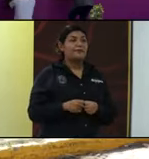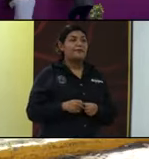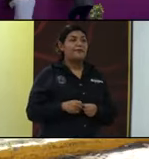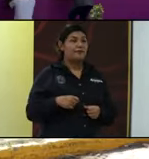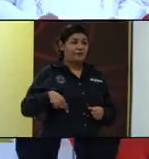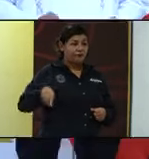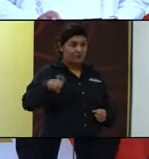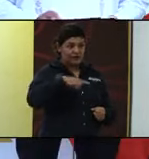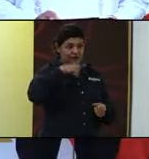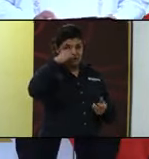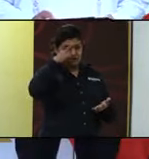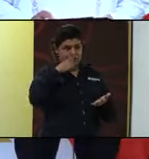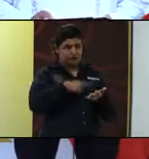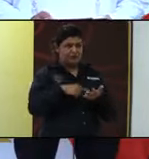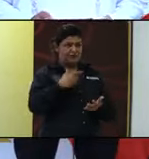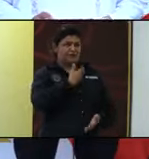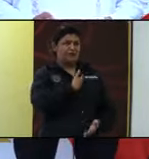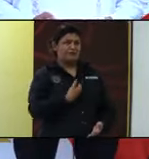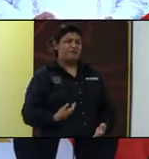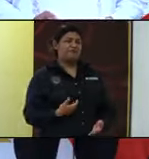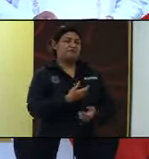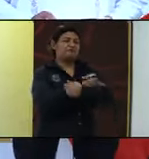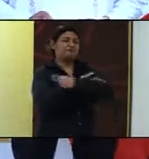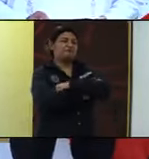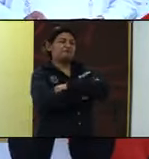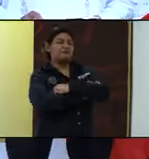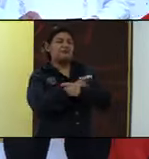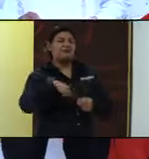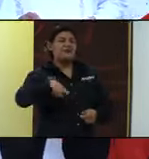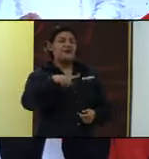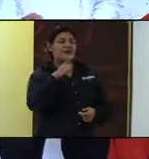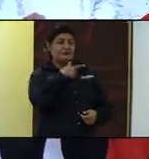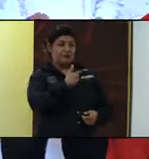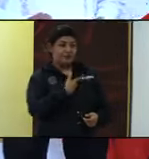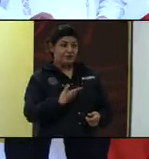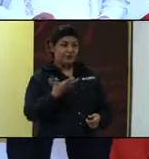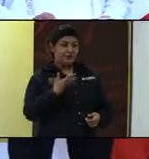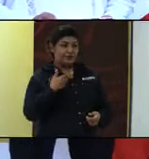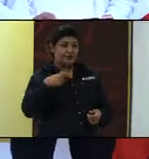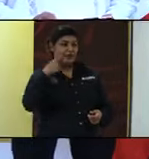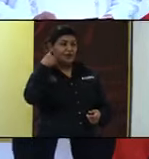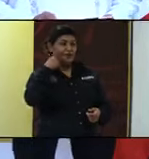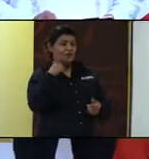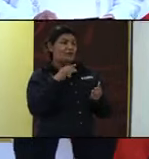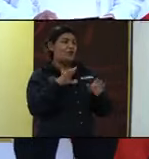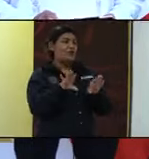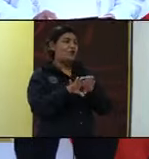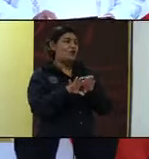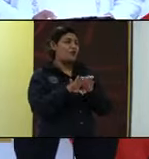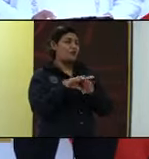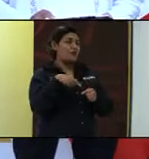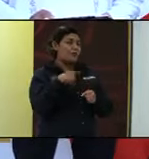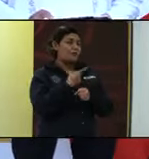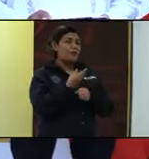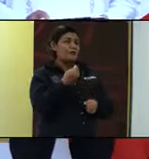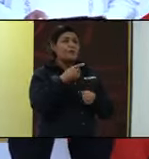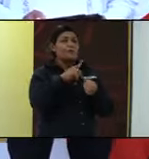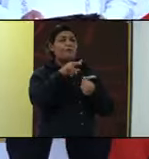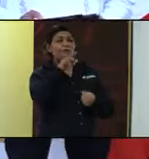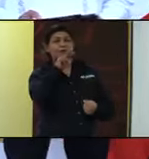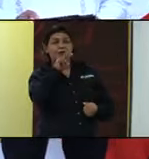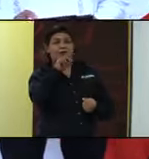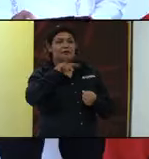¿Ustedes creen que su alcalde se iba a quedar cruzado de brazos? ¿Ustedes creen que teniendo a la señora Rossi como primera dama tan preocupada y